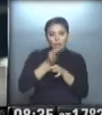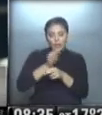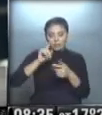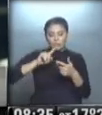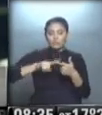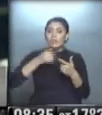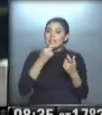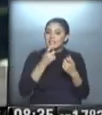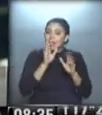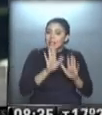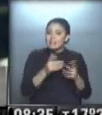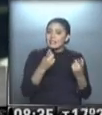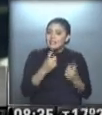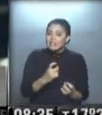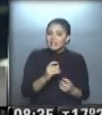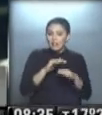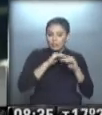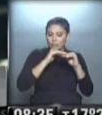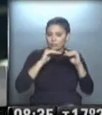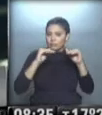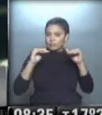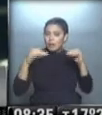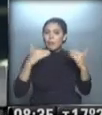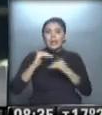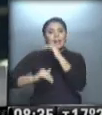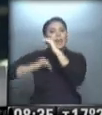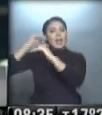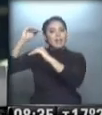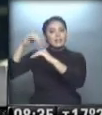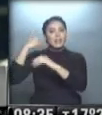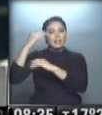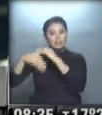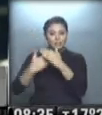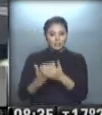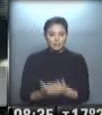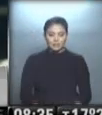superior necesita eso, necesita estabilidad para poder crecer y poder desarrollarse.